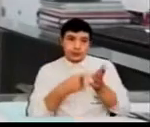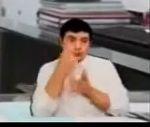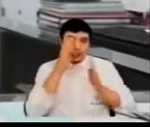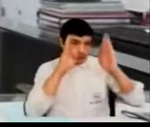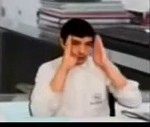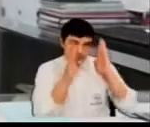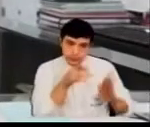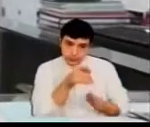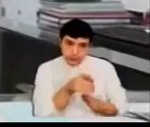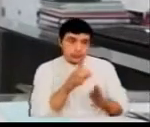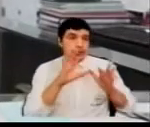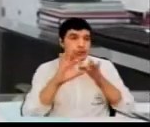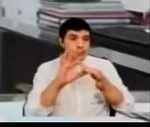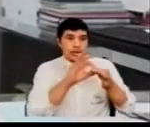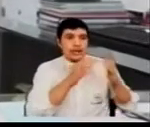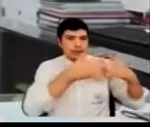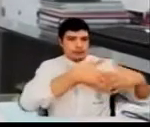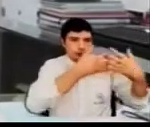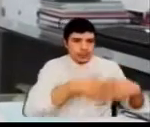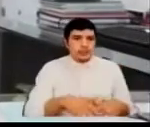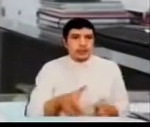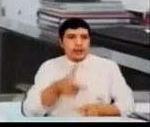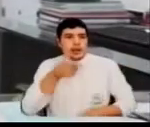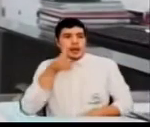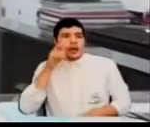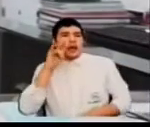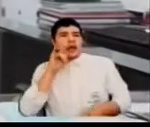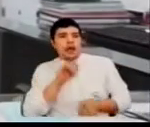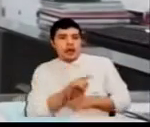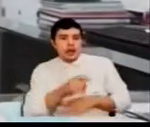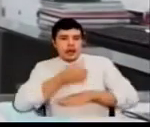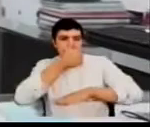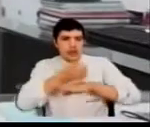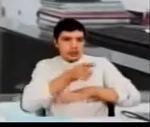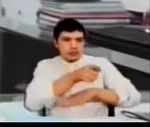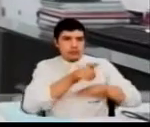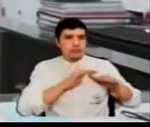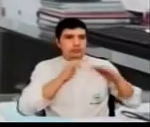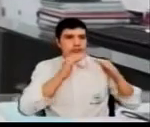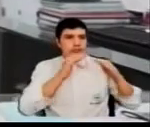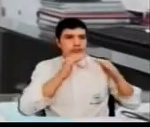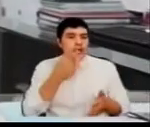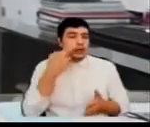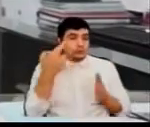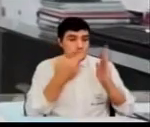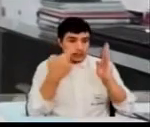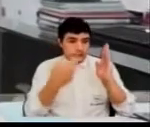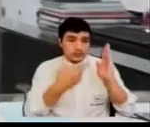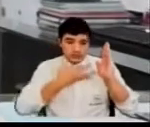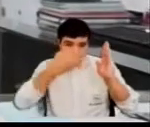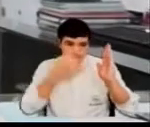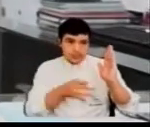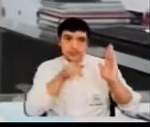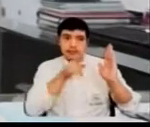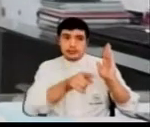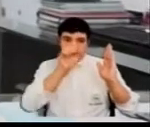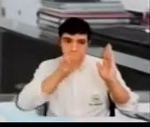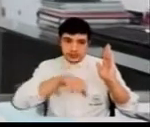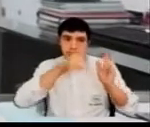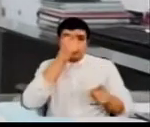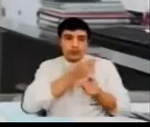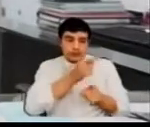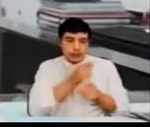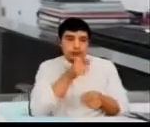conocimiento por la ciudadanía, evidenciando la entrega equivocada a 33 beneficiarios de estas raciones que se encontraban alojadas en